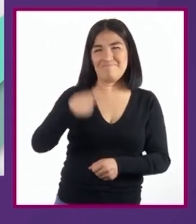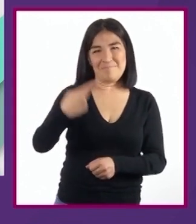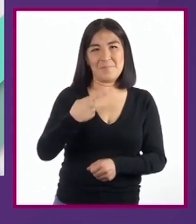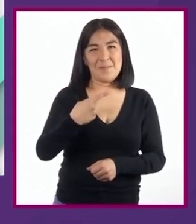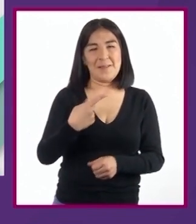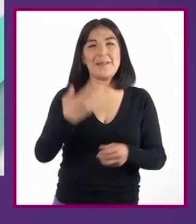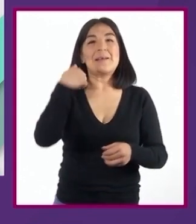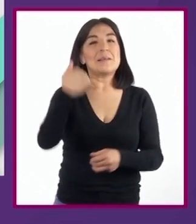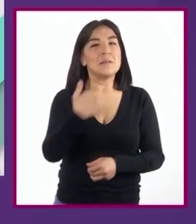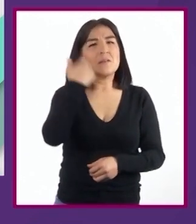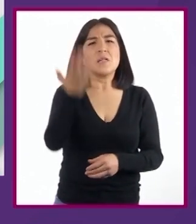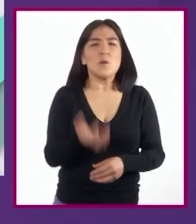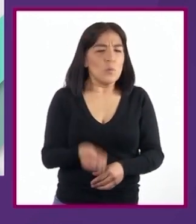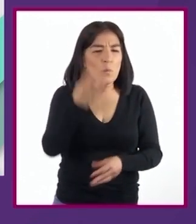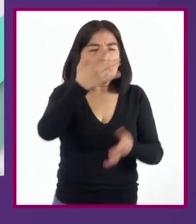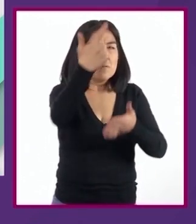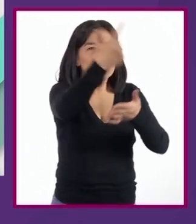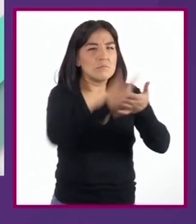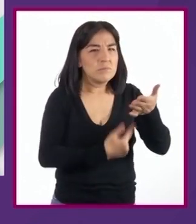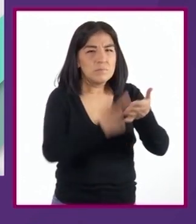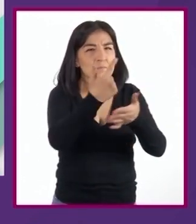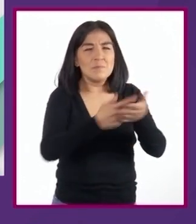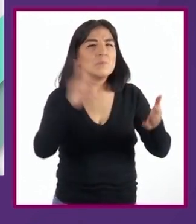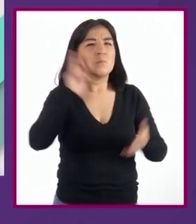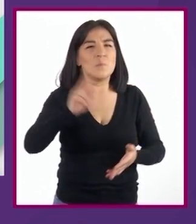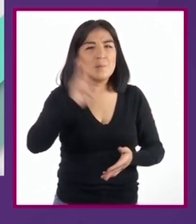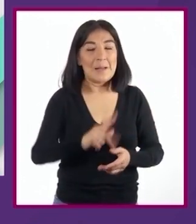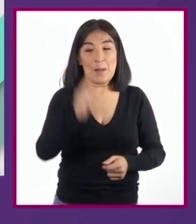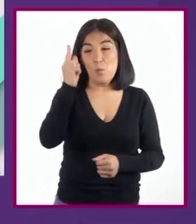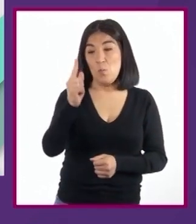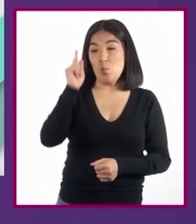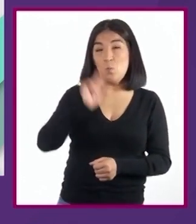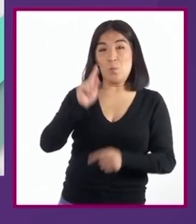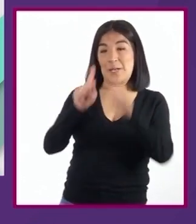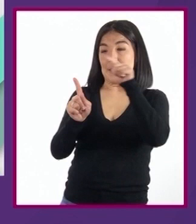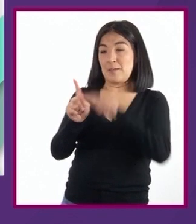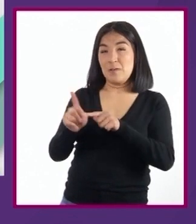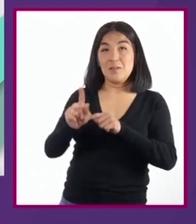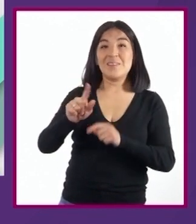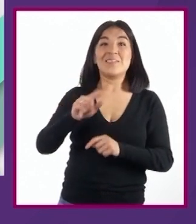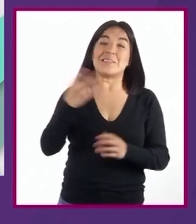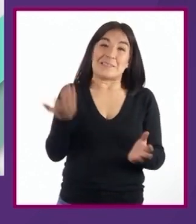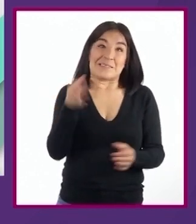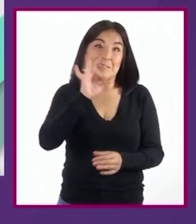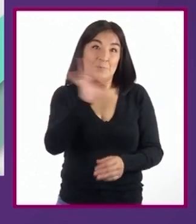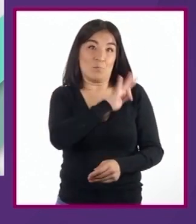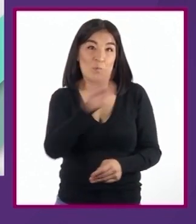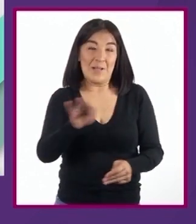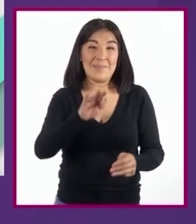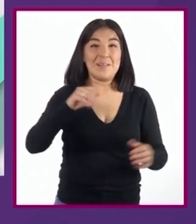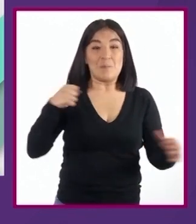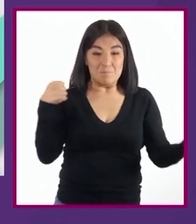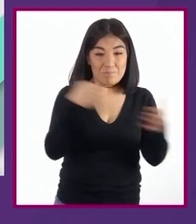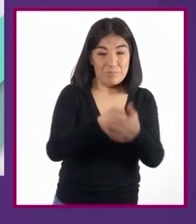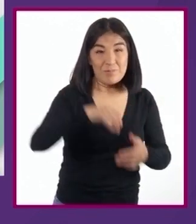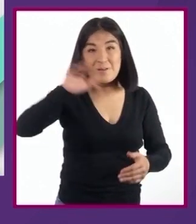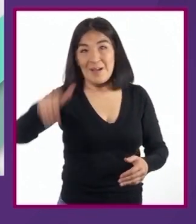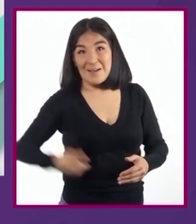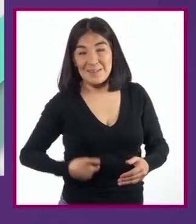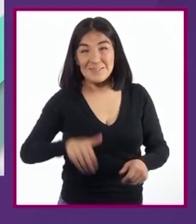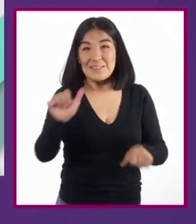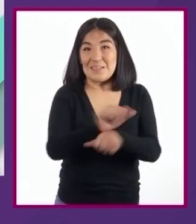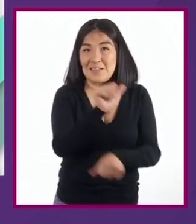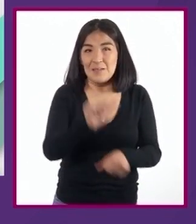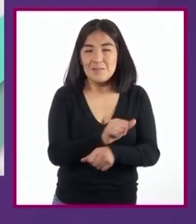si queremos calcular la probabilidad de que una mujer sufra un accidente, es importante